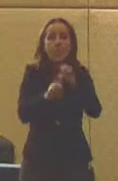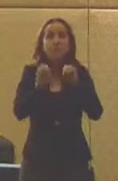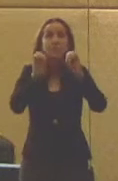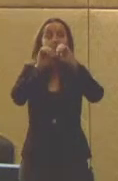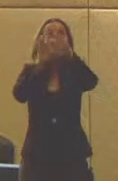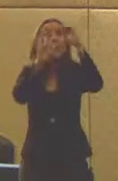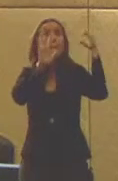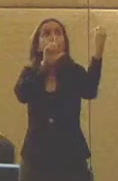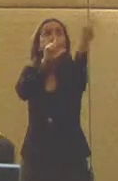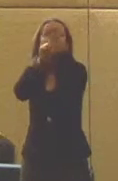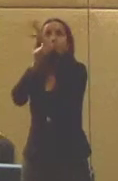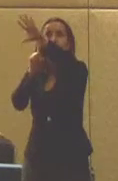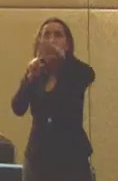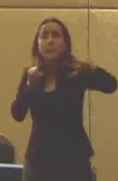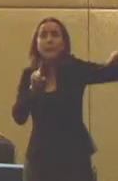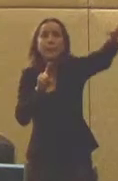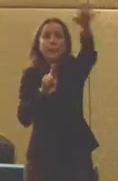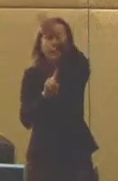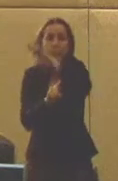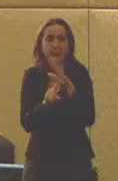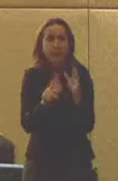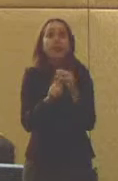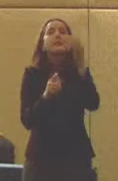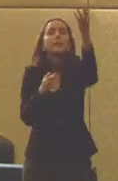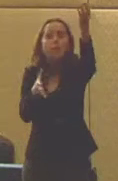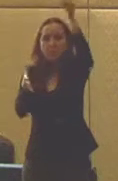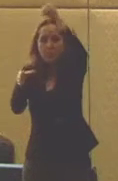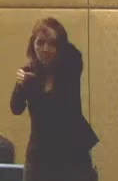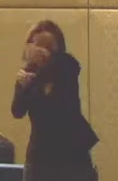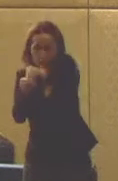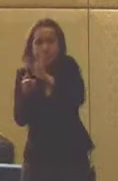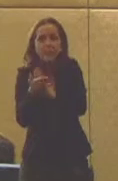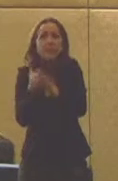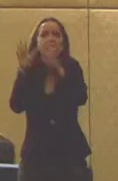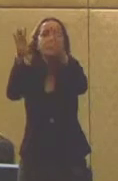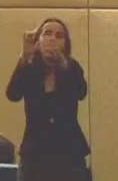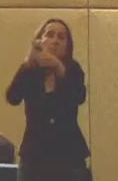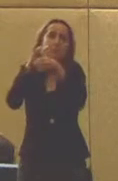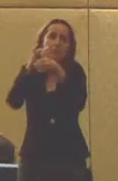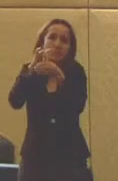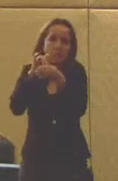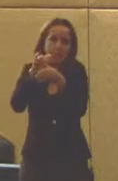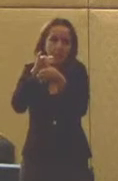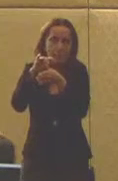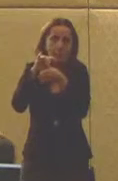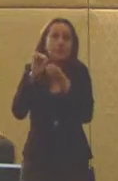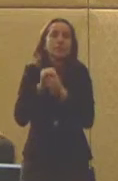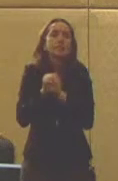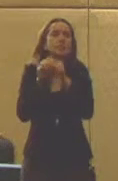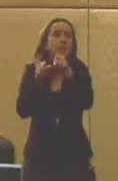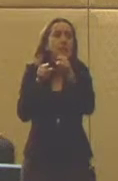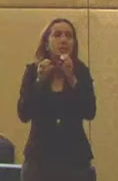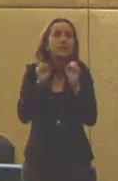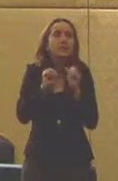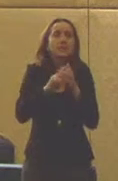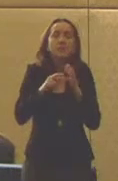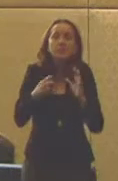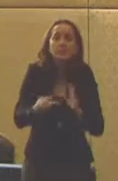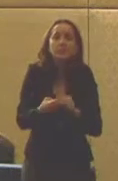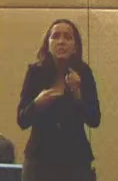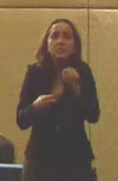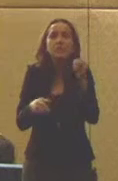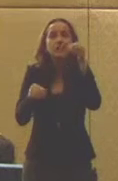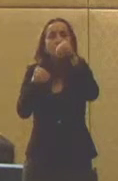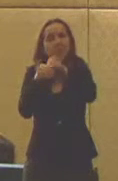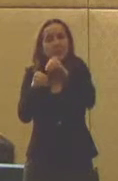nuestra evaluación de impacto ambiental incorpora la gestión de riesgo, si cumplimos con esa parte de la normativa, también vamos a estar incorporando la gestión de